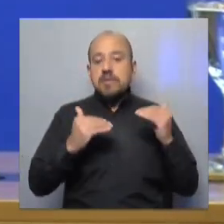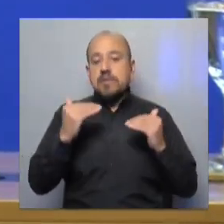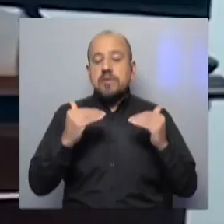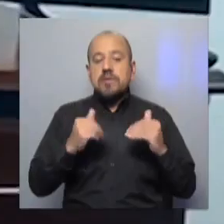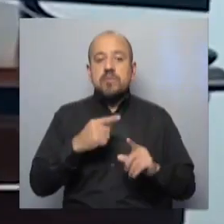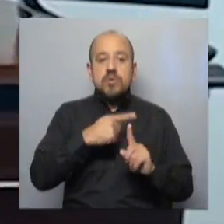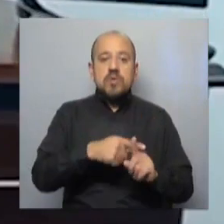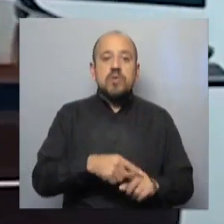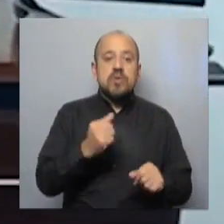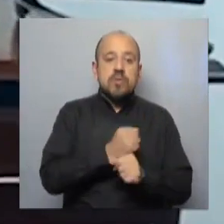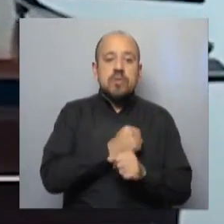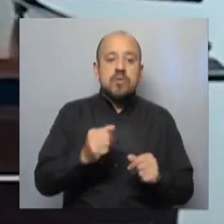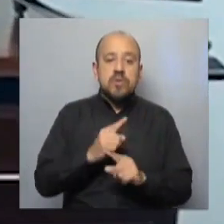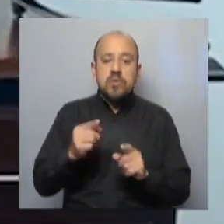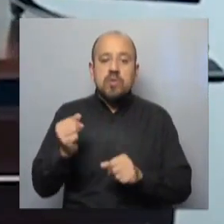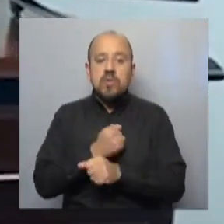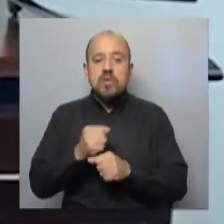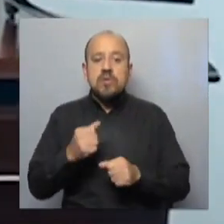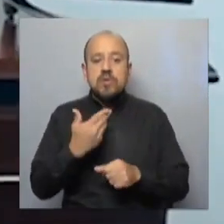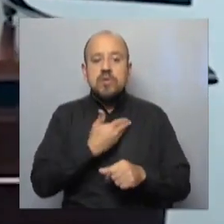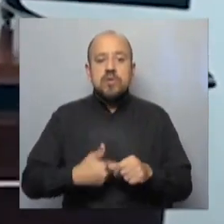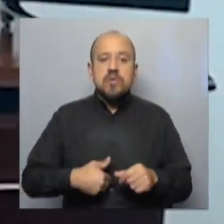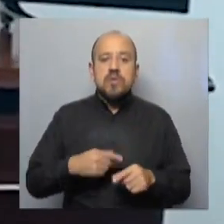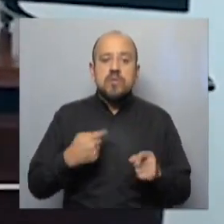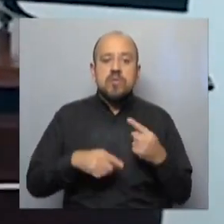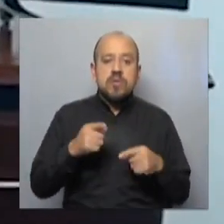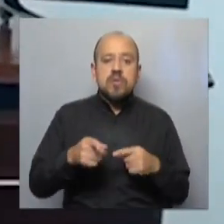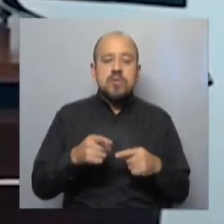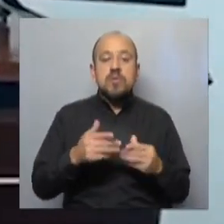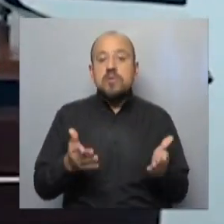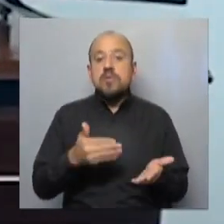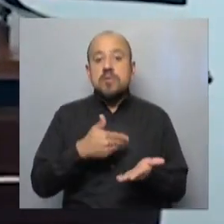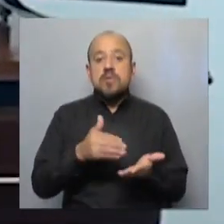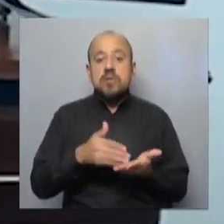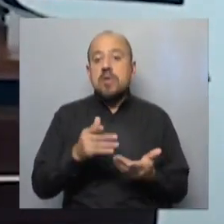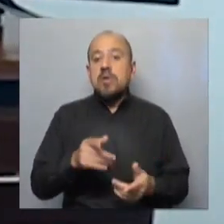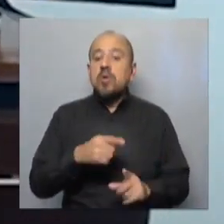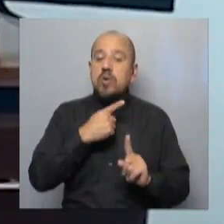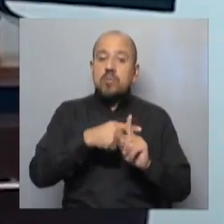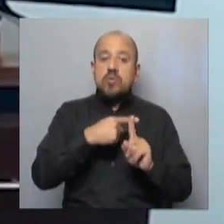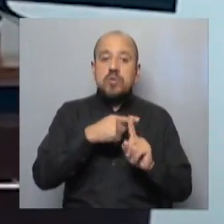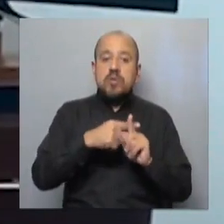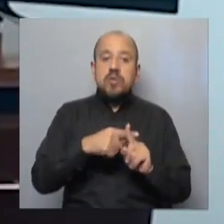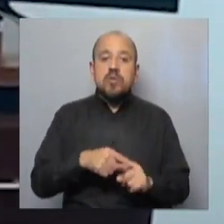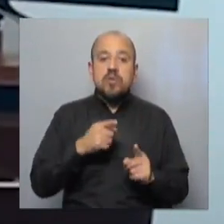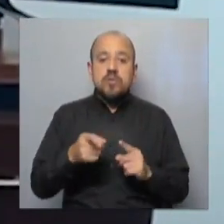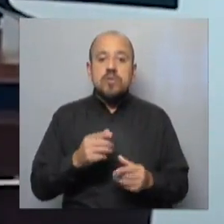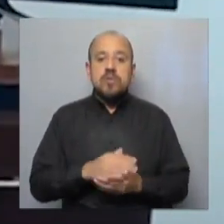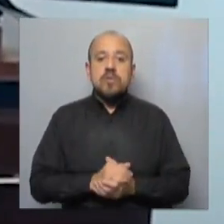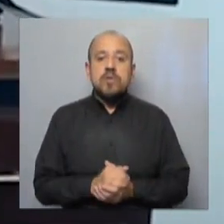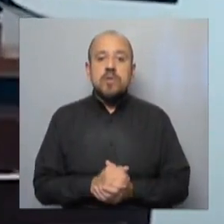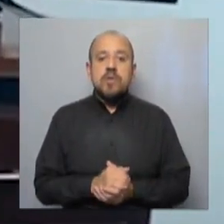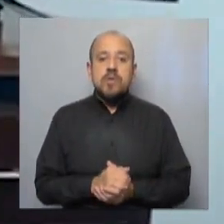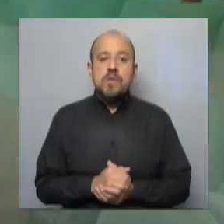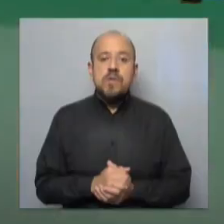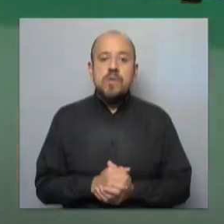entre aprobación y desaprobación de gobierno pero de todos modos el saldo sigue siendo positivo si se hace esa cuenta